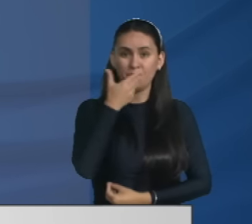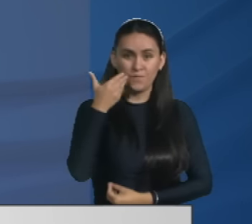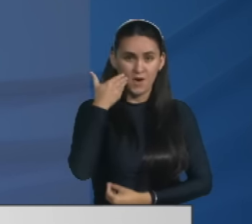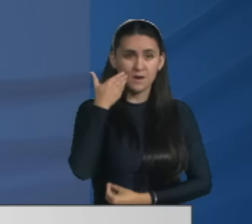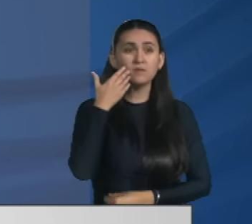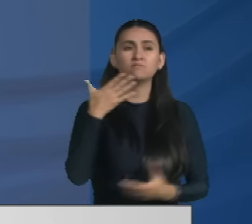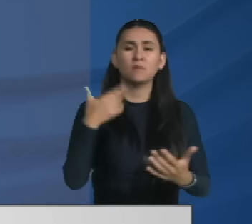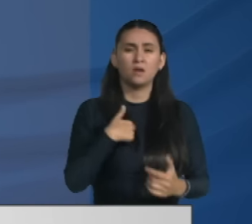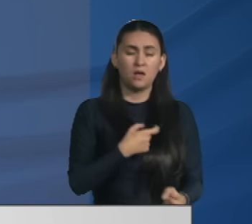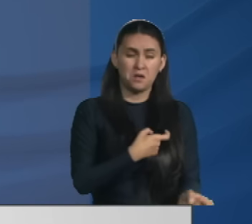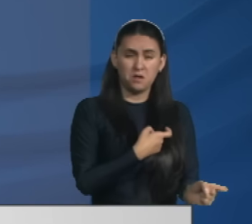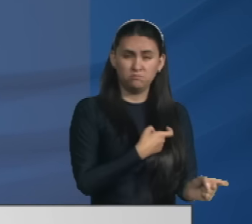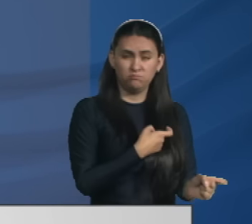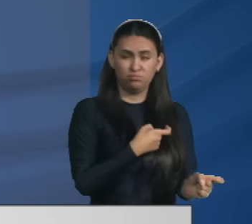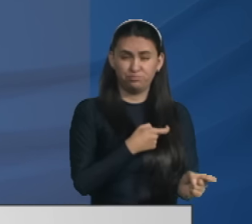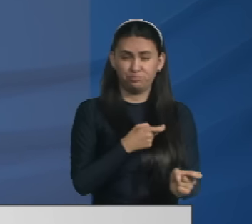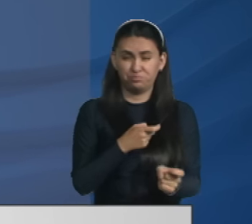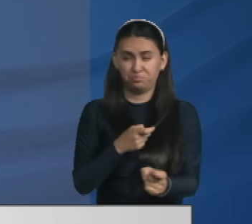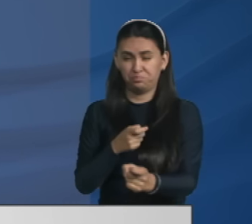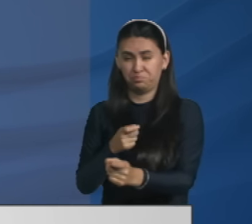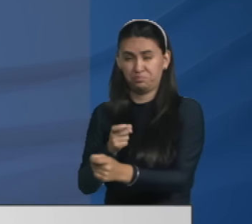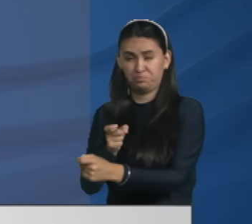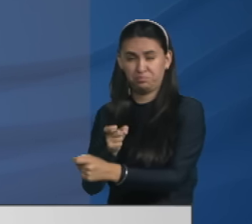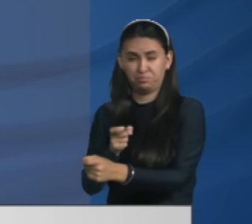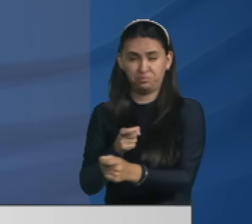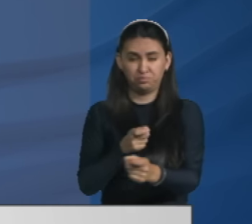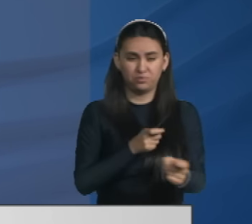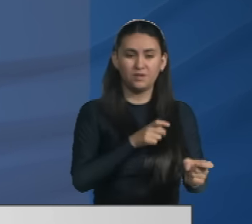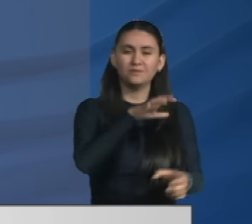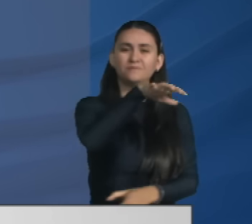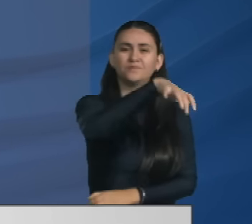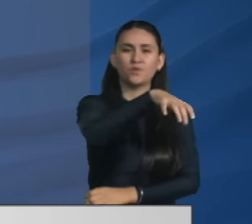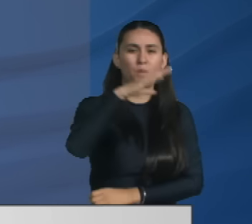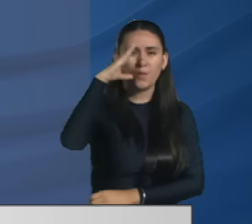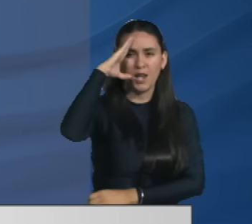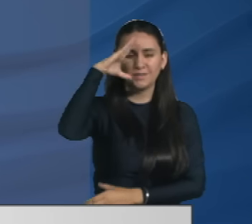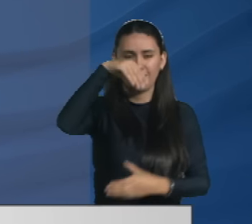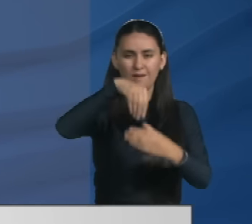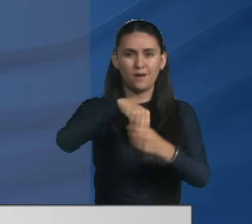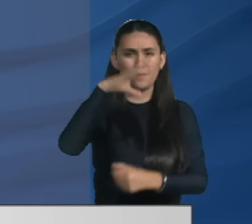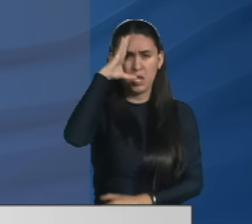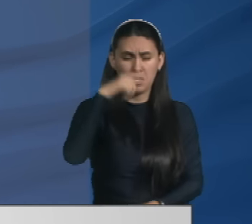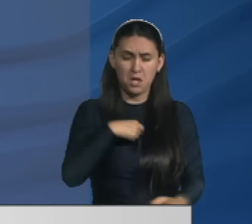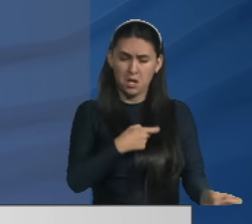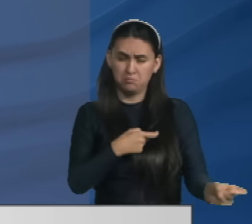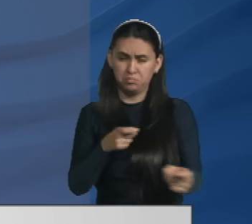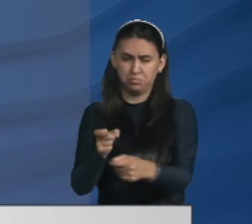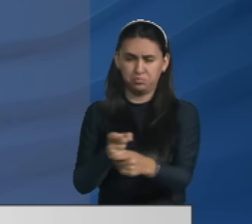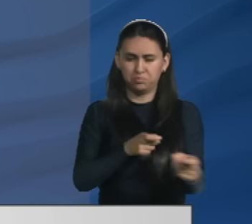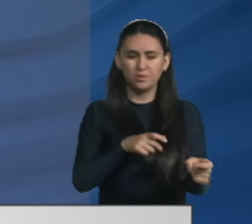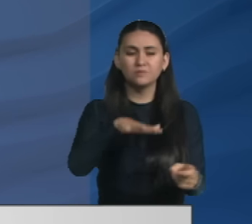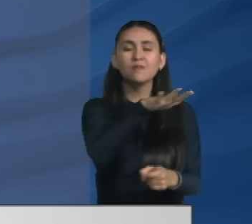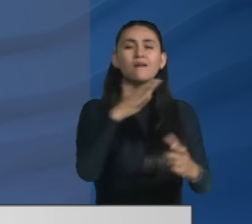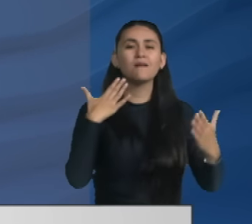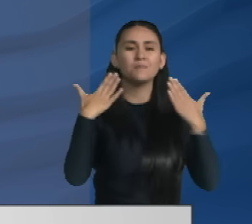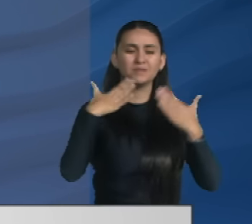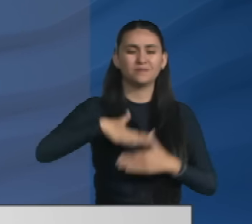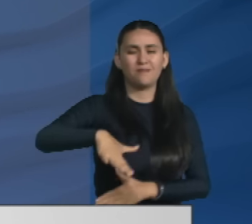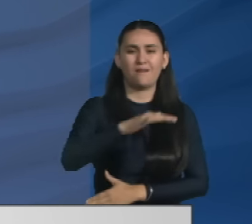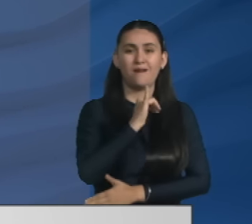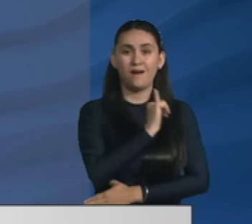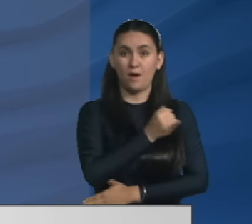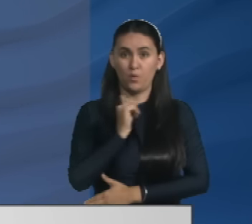abrió fuego con ráfagas de fusil en contra de la subestación de policía del corregimiento de Potrerito, zona rural del municipio de Jamundí. Durante